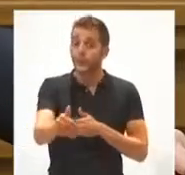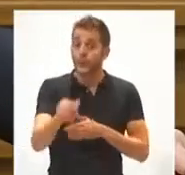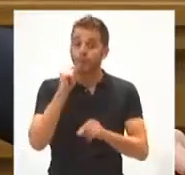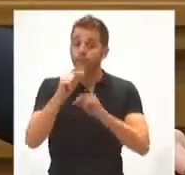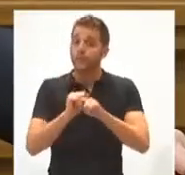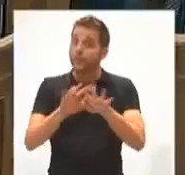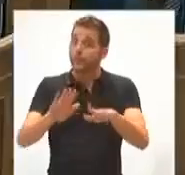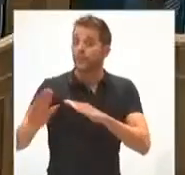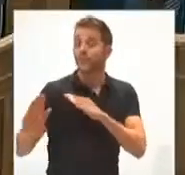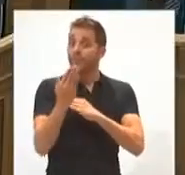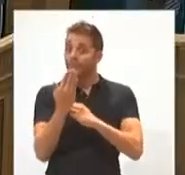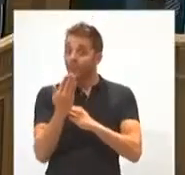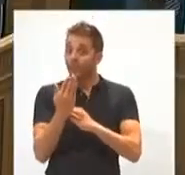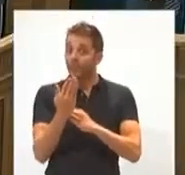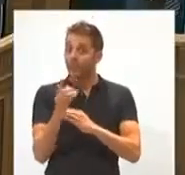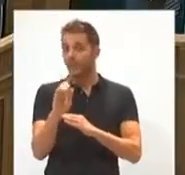conocía ninguno